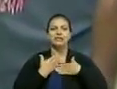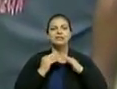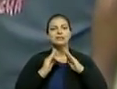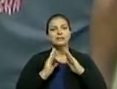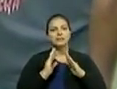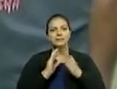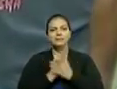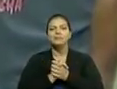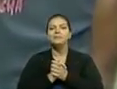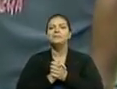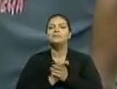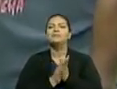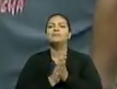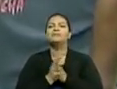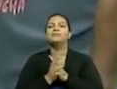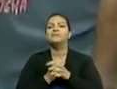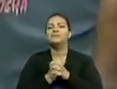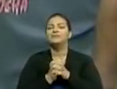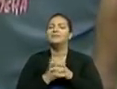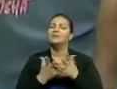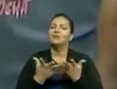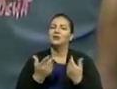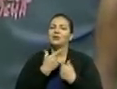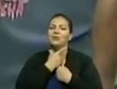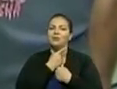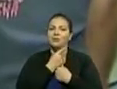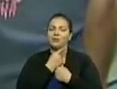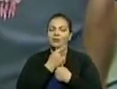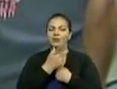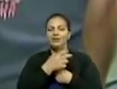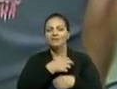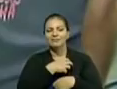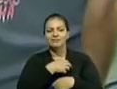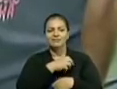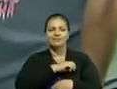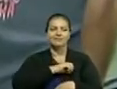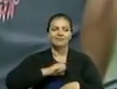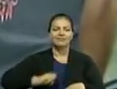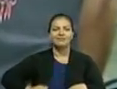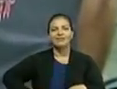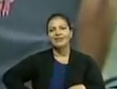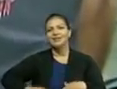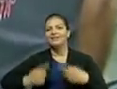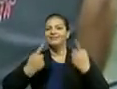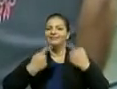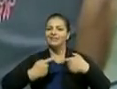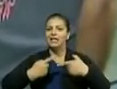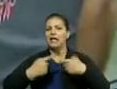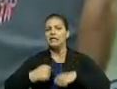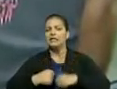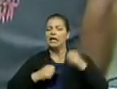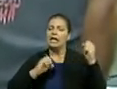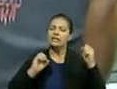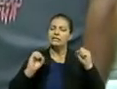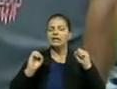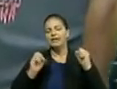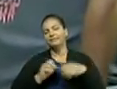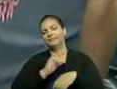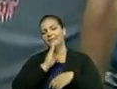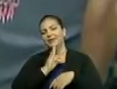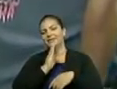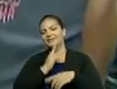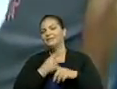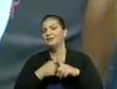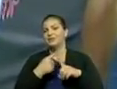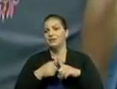la gente popular, siempre está pendiente a disfrutar los momentos. Pero a más de cosas bonitas, también hay cosas feas. Aquí la